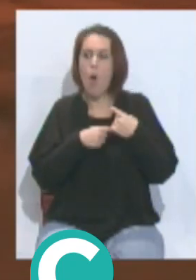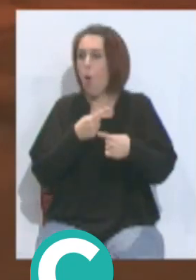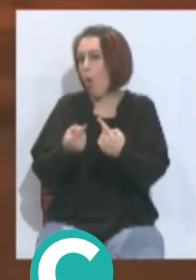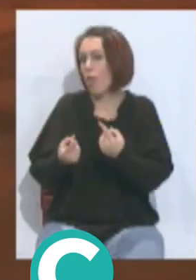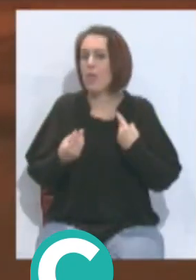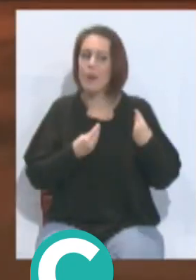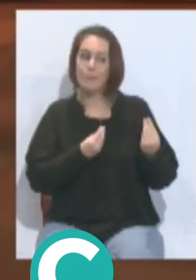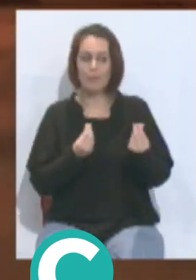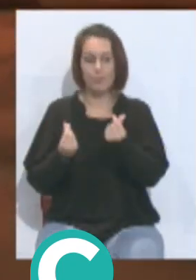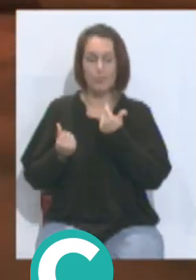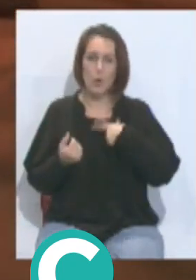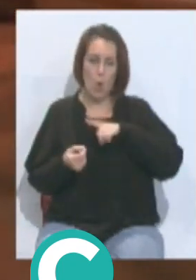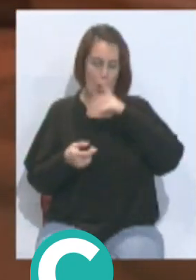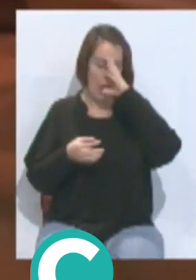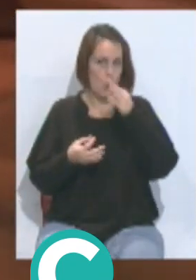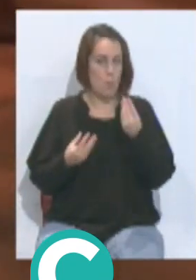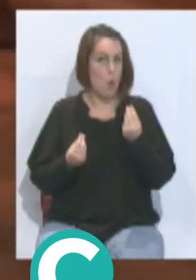no terminamos de creernos mucho